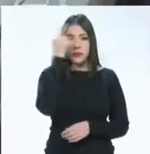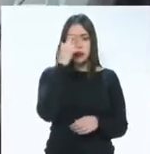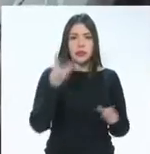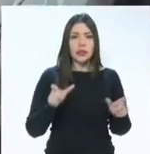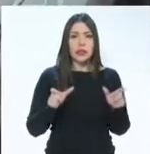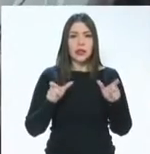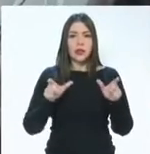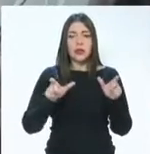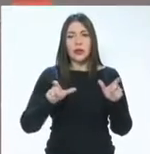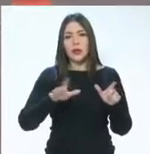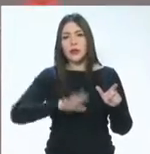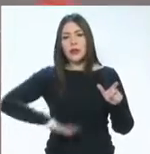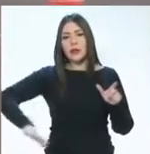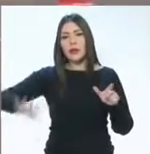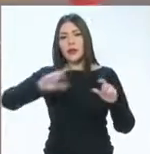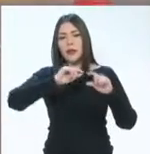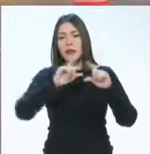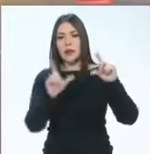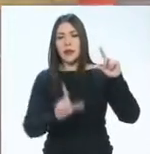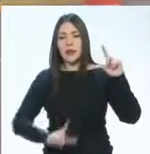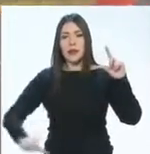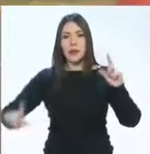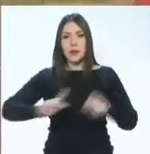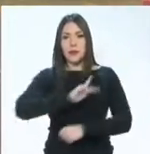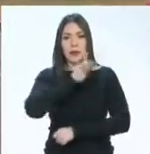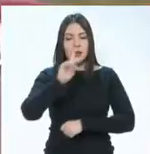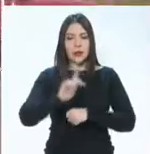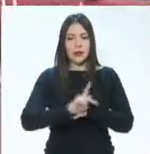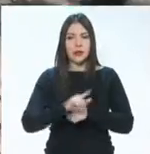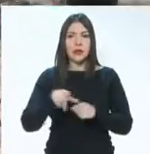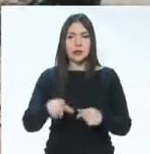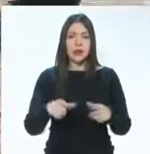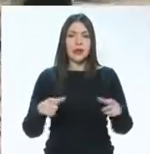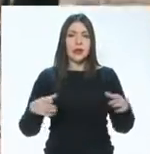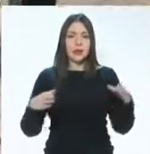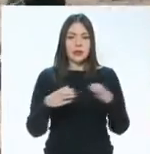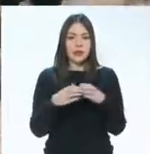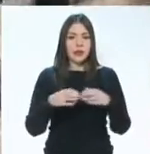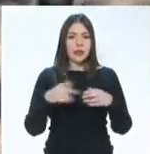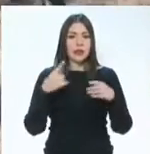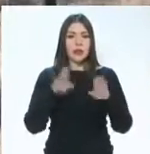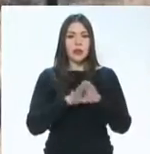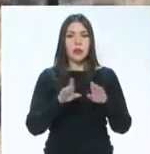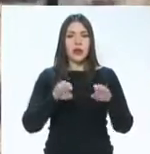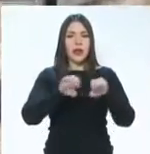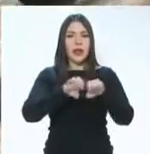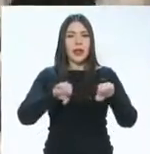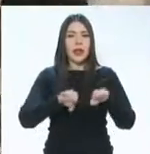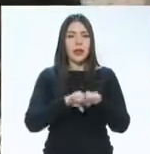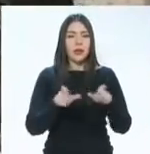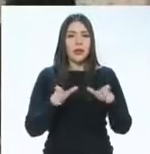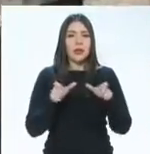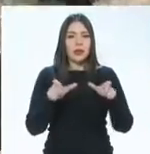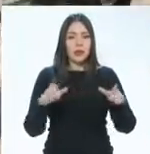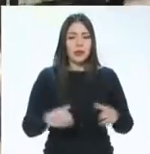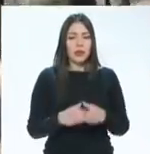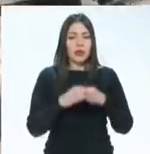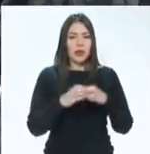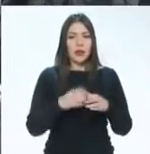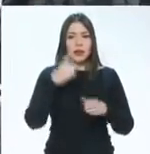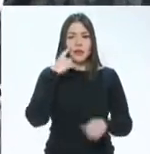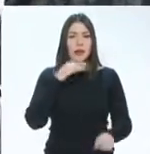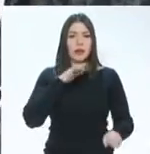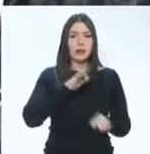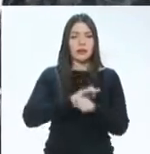nacional, se trata de la seguridad nacional, o sea, la Guardia Nacional se crearía o se crea para prever la